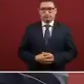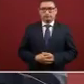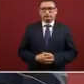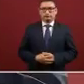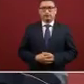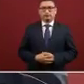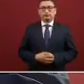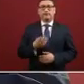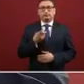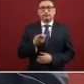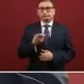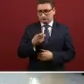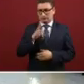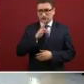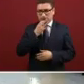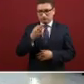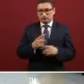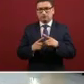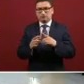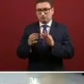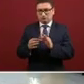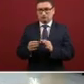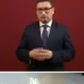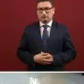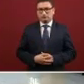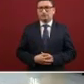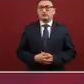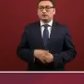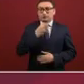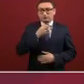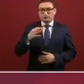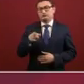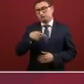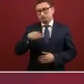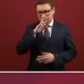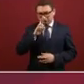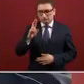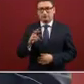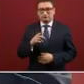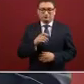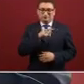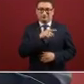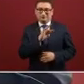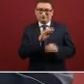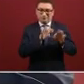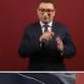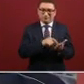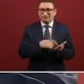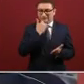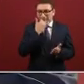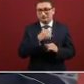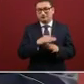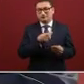ahí les dejo de tarea para que vean quién escribió ellas sobre eso entonces con todo respeto éste se equivocó no le pasaron